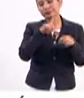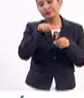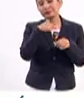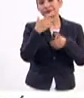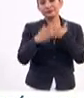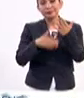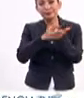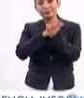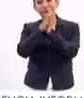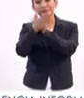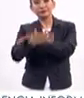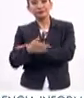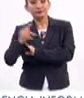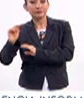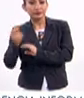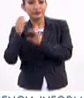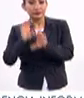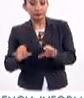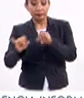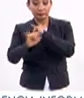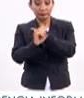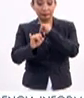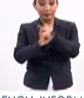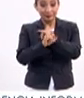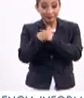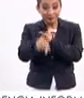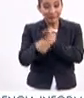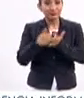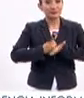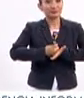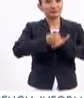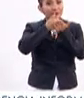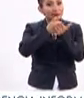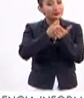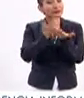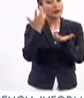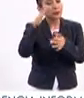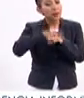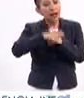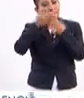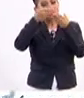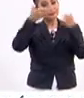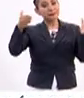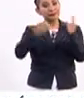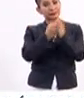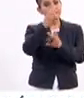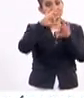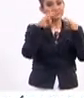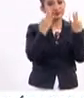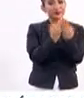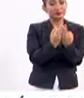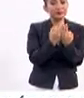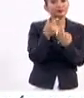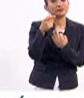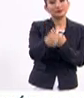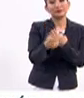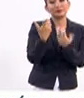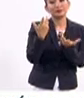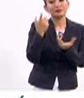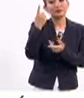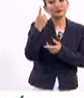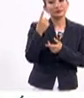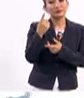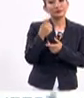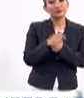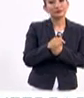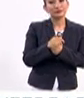la tecnología, el Internet llegó y nos permitió adentrarnos a estas nuevas estrategias, a estas nuevas plataformas